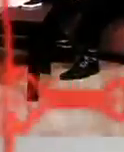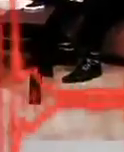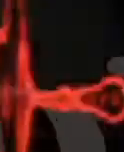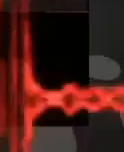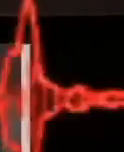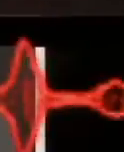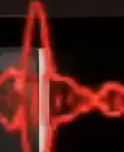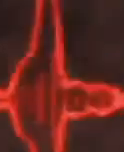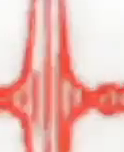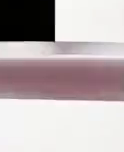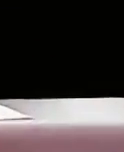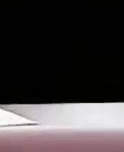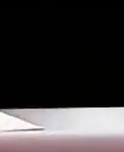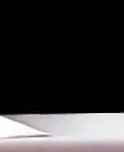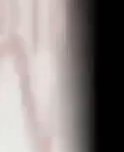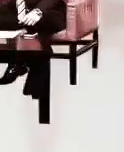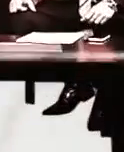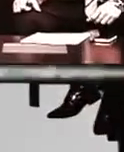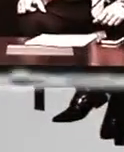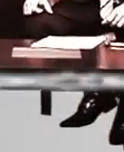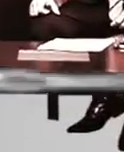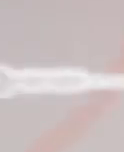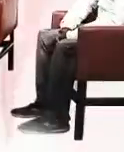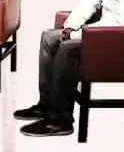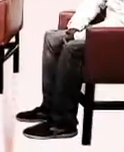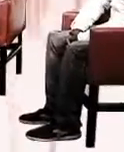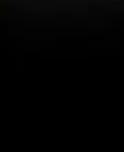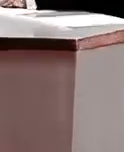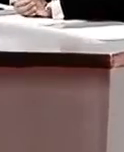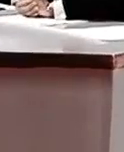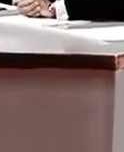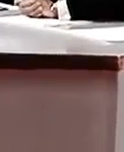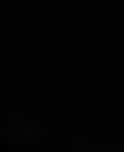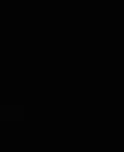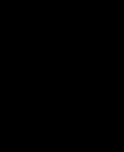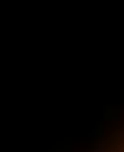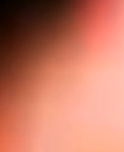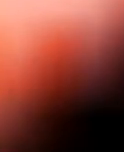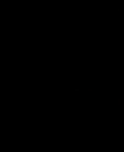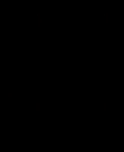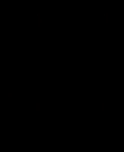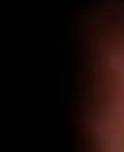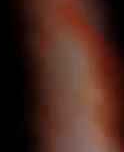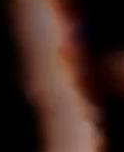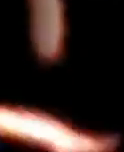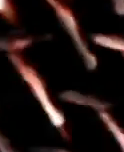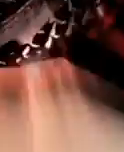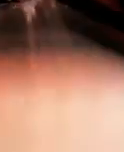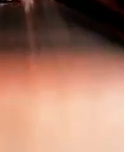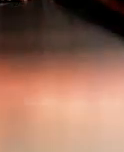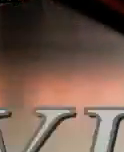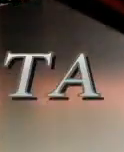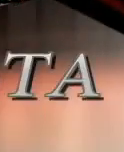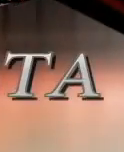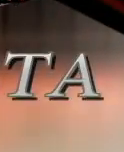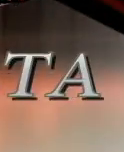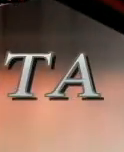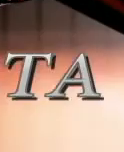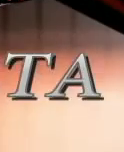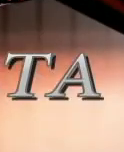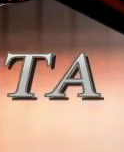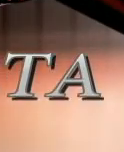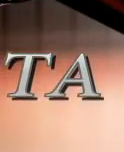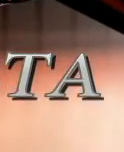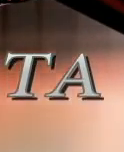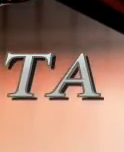Esta mañana me da mucho gusto que esté aquí en el Estudio de México al Día. Esta mañana damos la bienvenida al Estudio de México al Día.